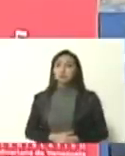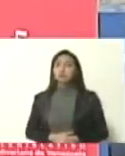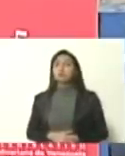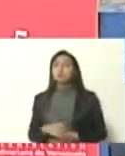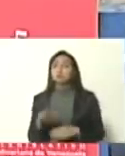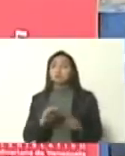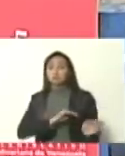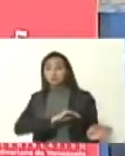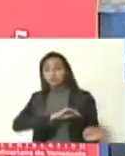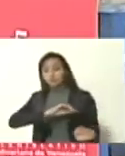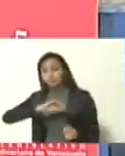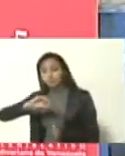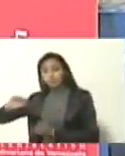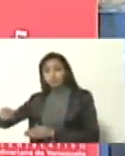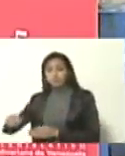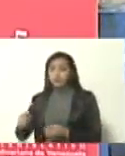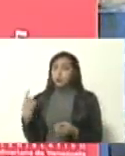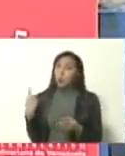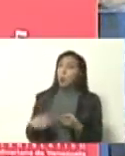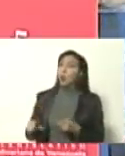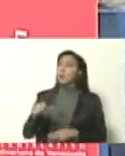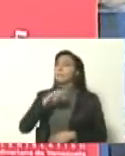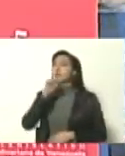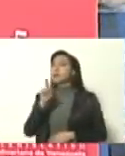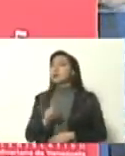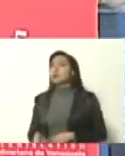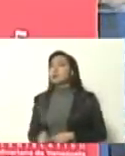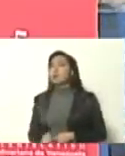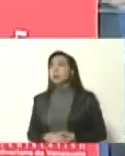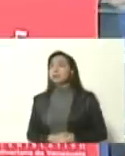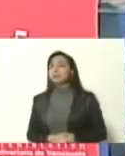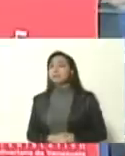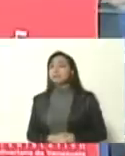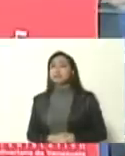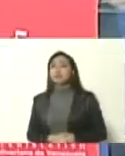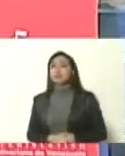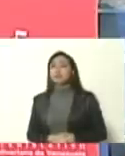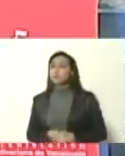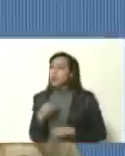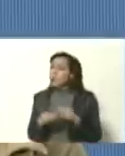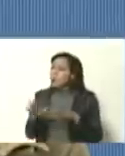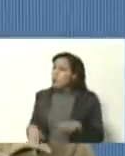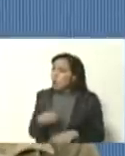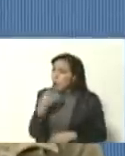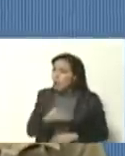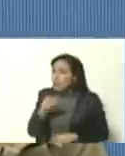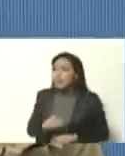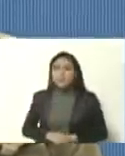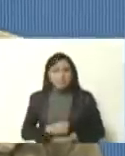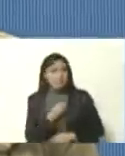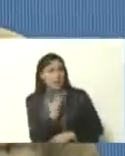palabra para una pregunta a Marcos Salgado de Hispan TV. ¿Cómo está, presidente? Buenas tardes. Bien.